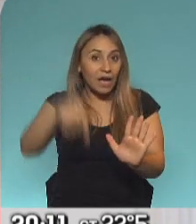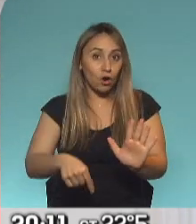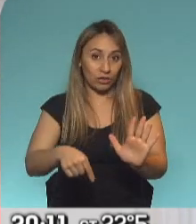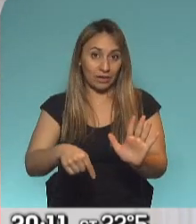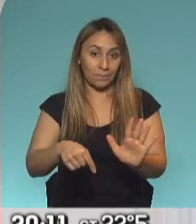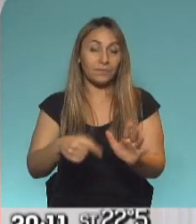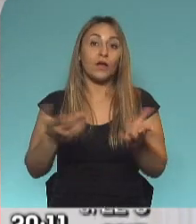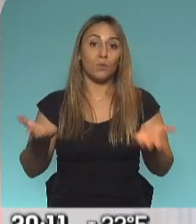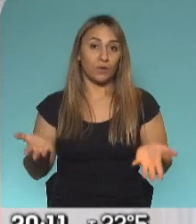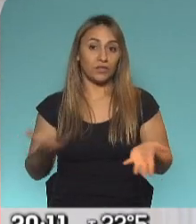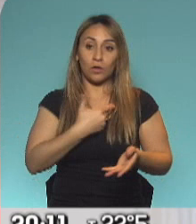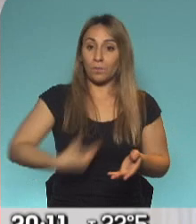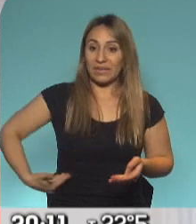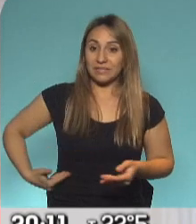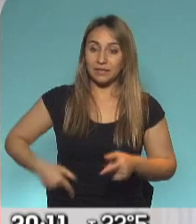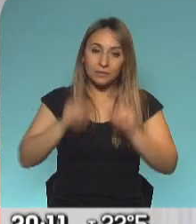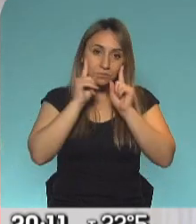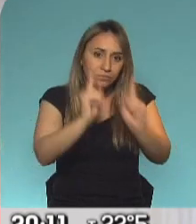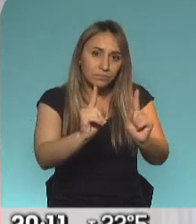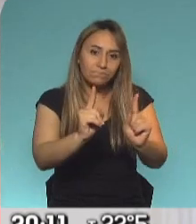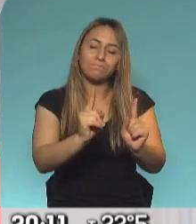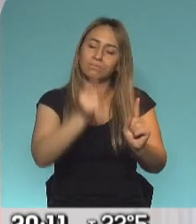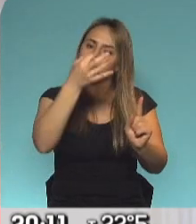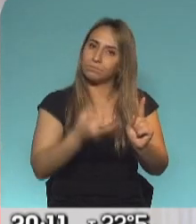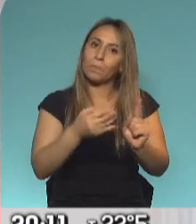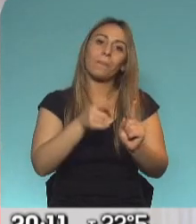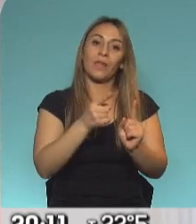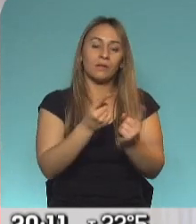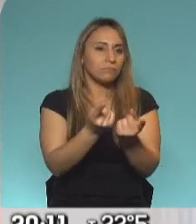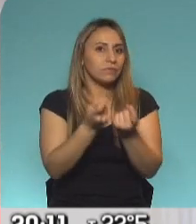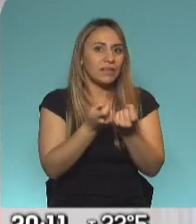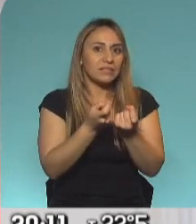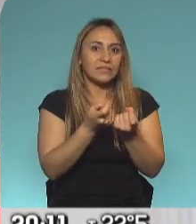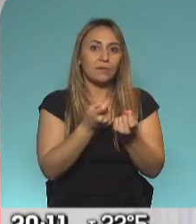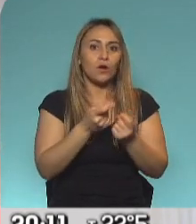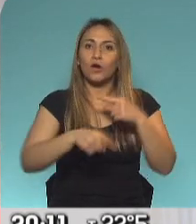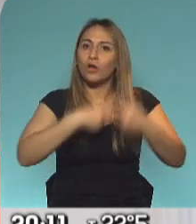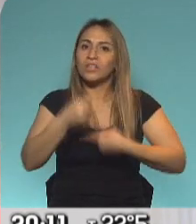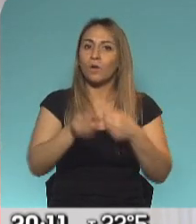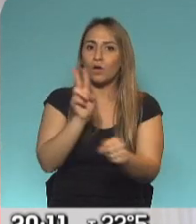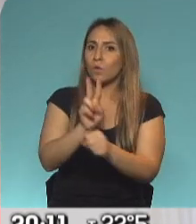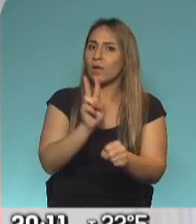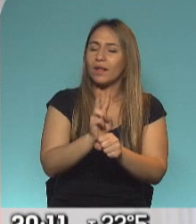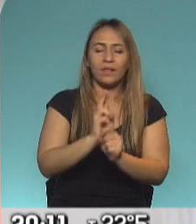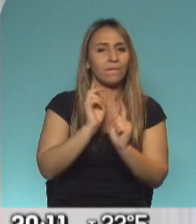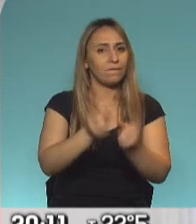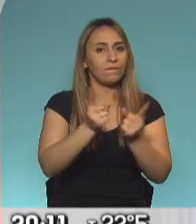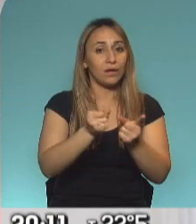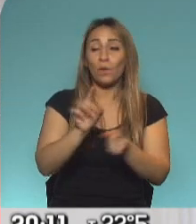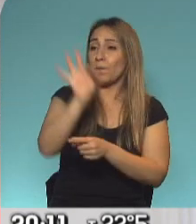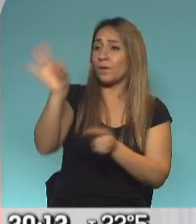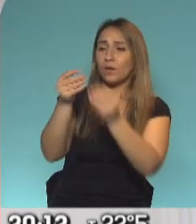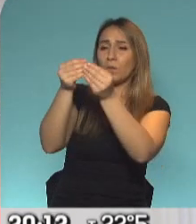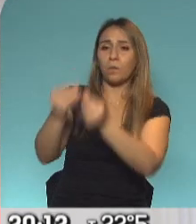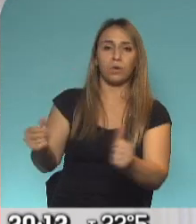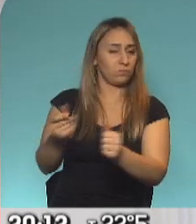el presidente hace especial hincapié en la necesidad de continuar con las medidas de cuidado. El virus no ha pasado, aún que